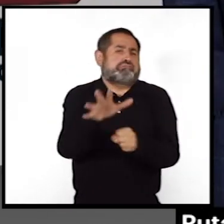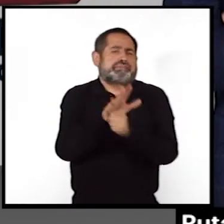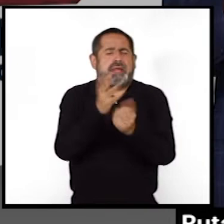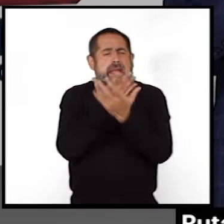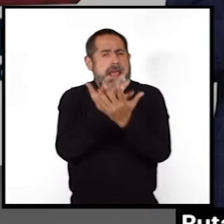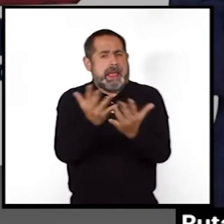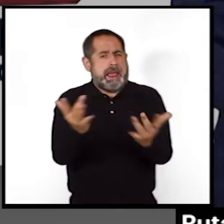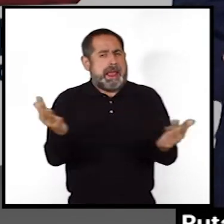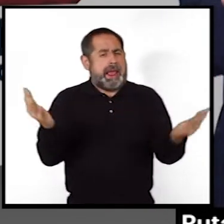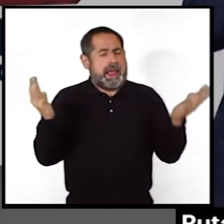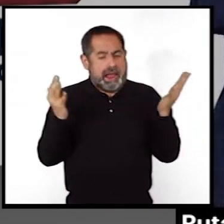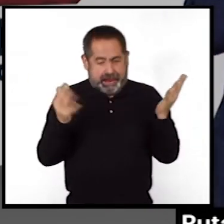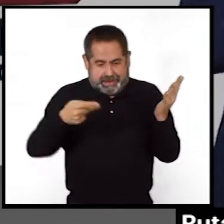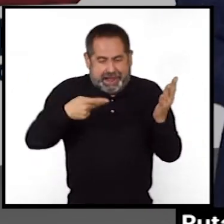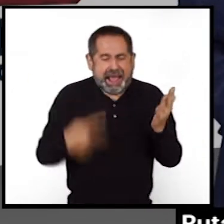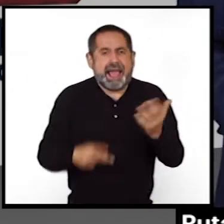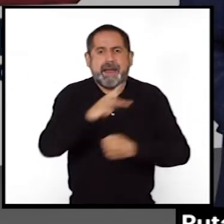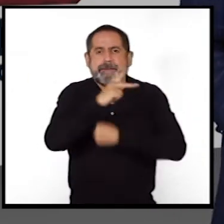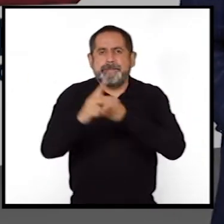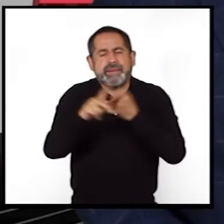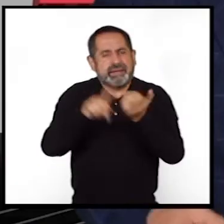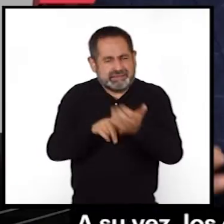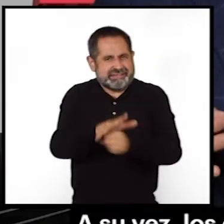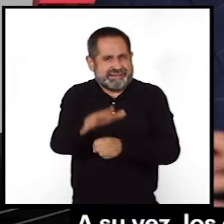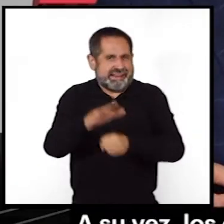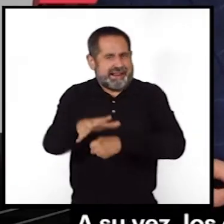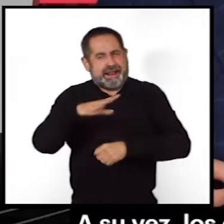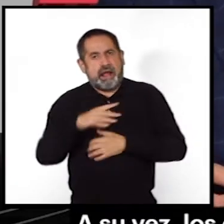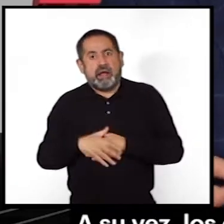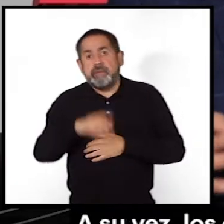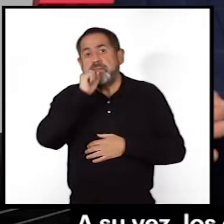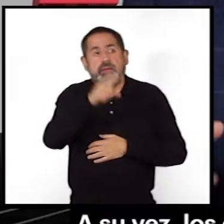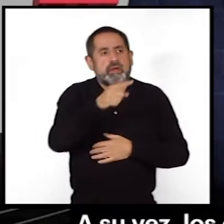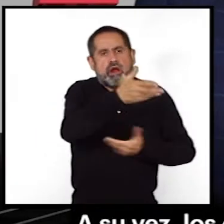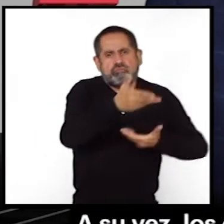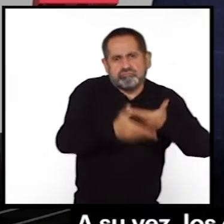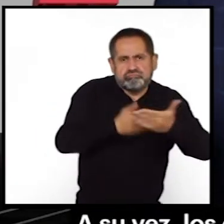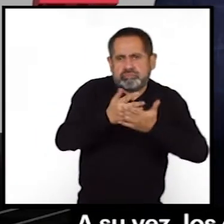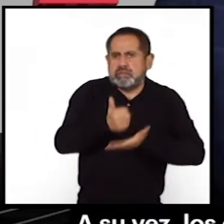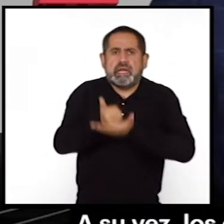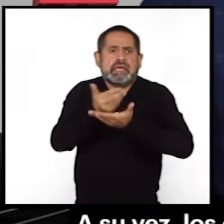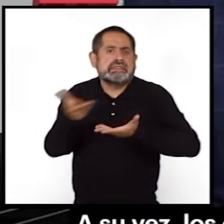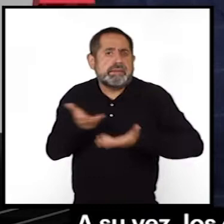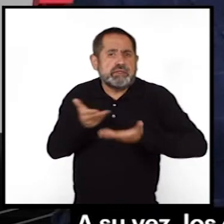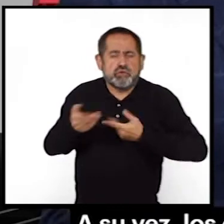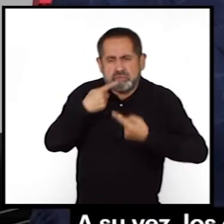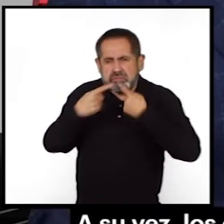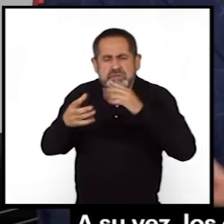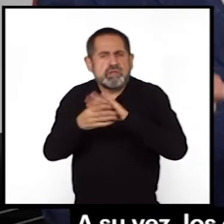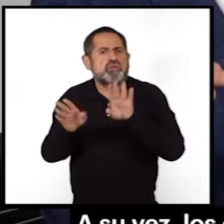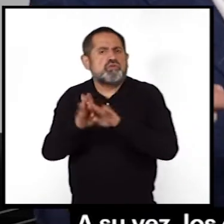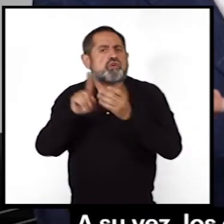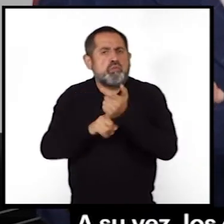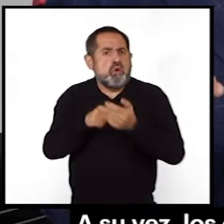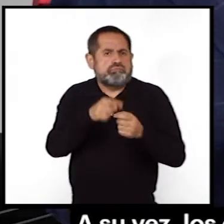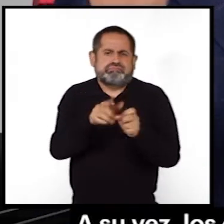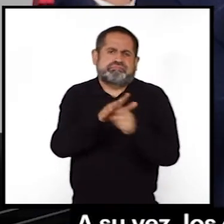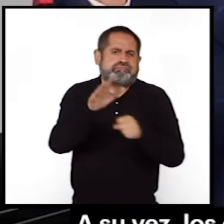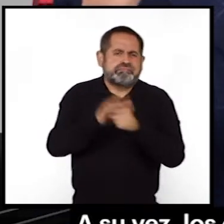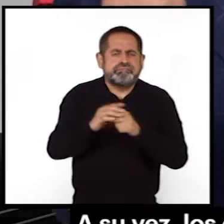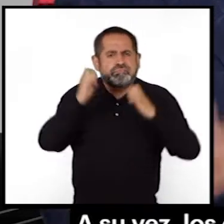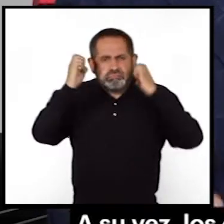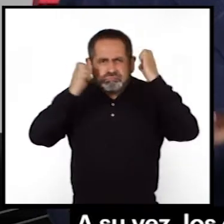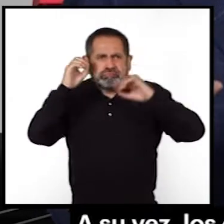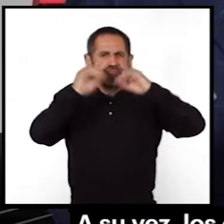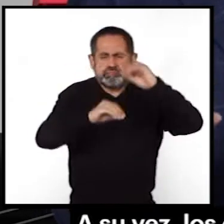que habrán de disfrutar en su propio país. A su vez, los operadores y prestadores de servicios contarán con